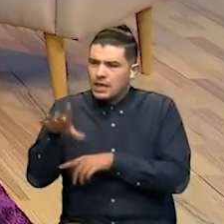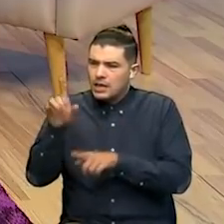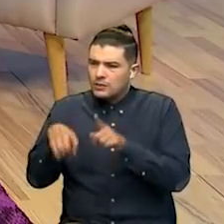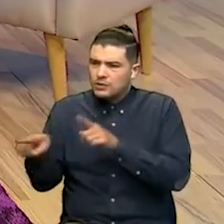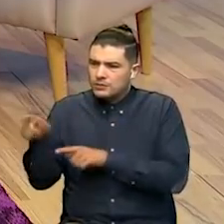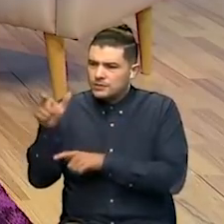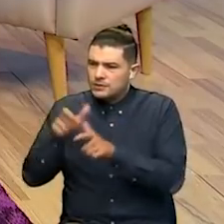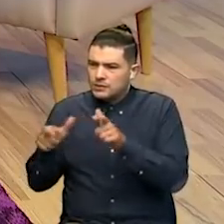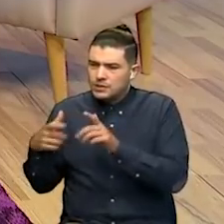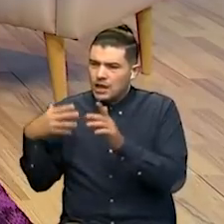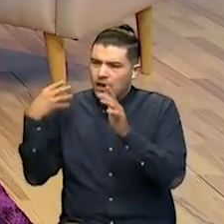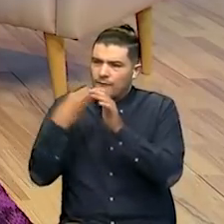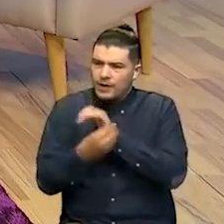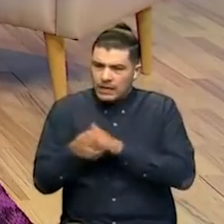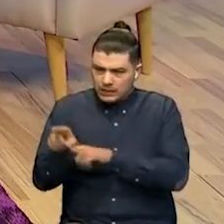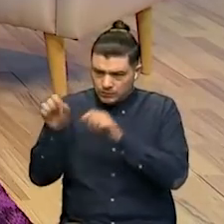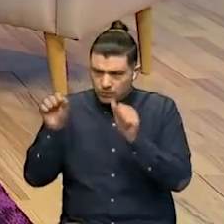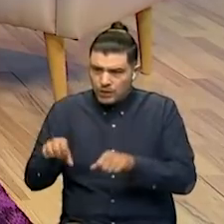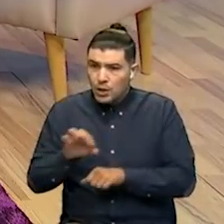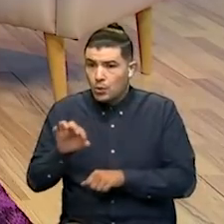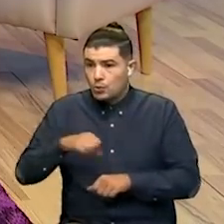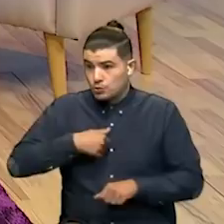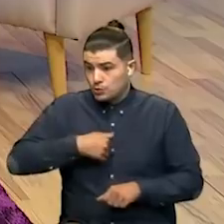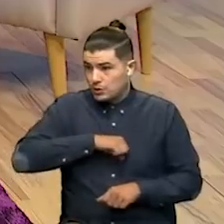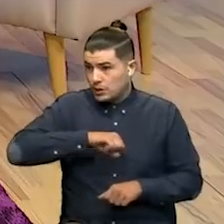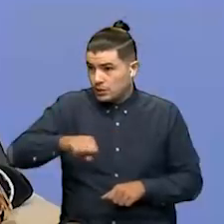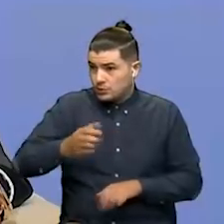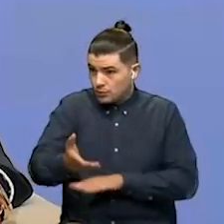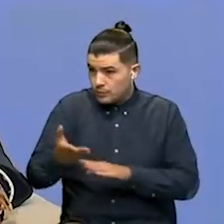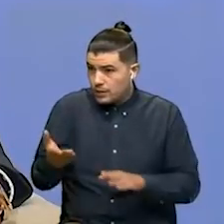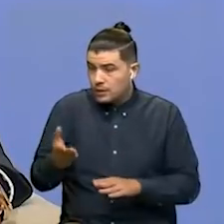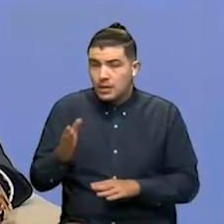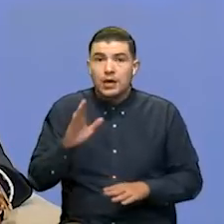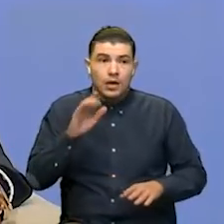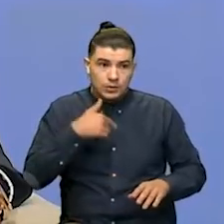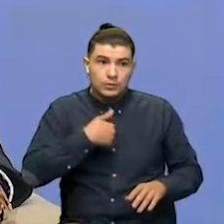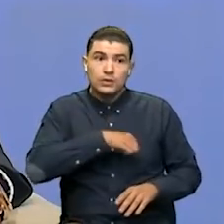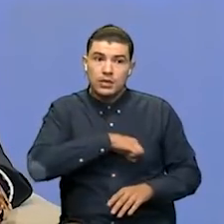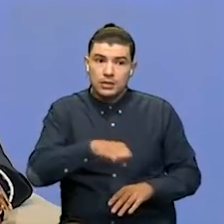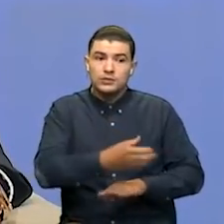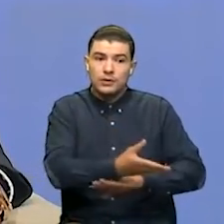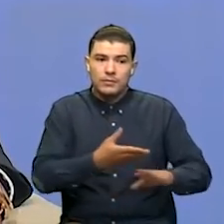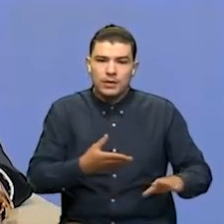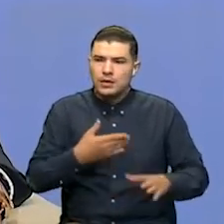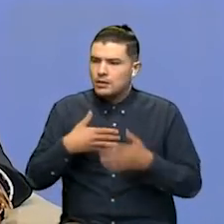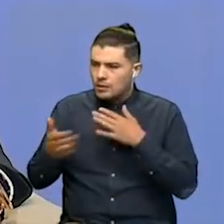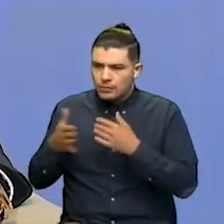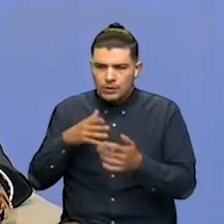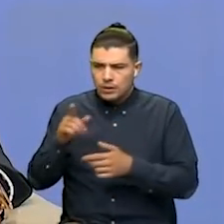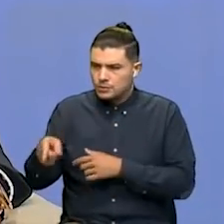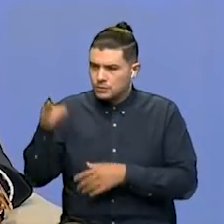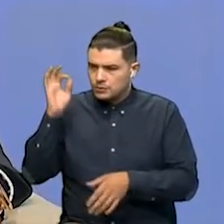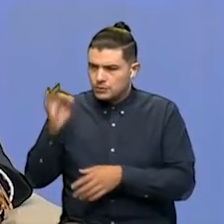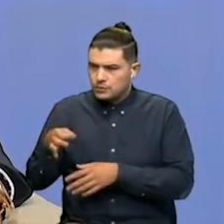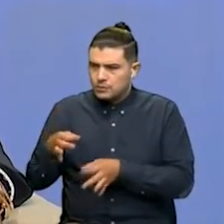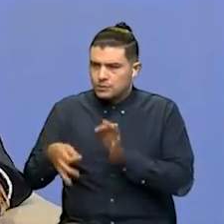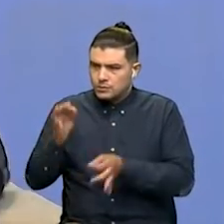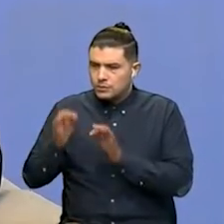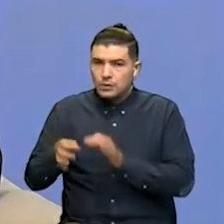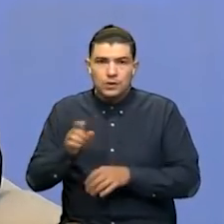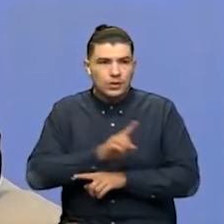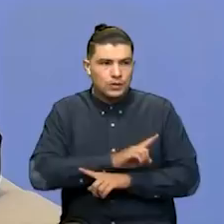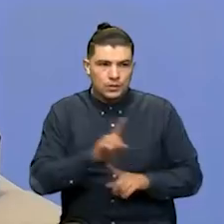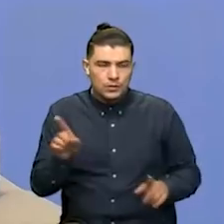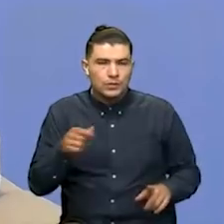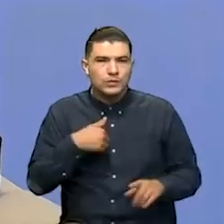fuera, esto es viable o tengo derecho a reclamar? Tiene derecho a reclamar, o sea, siempre y cuando sea, así sea la voluntad un heredero legítimo. Sí. Bueno,